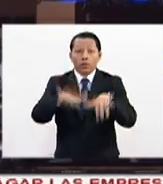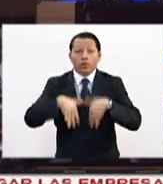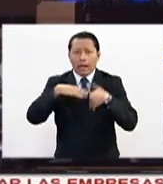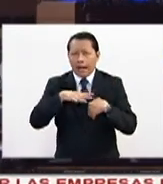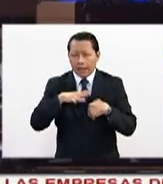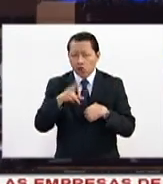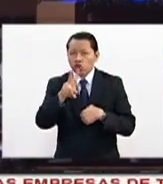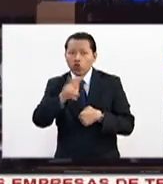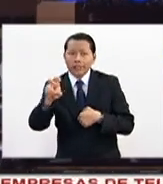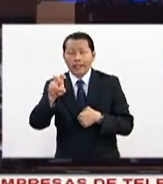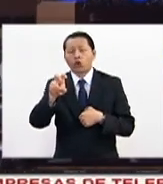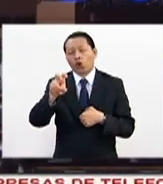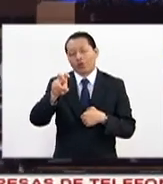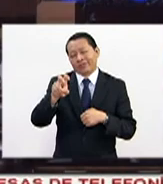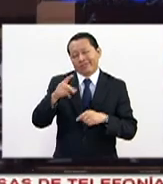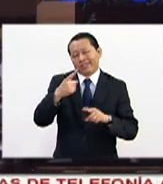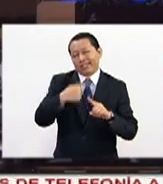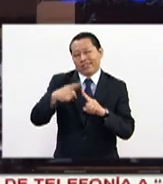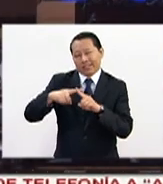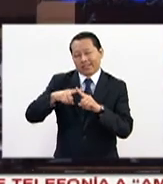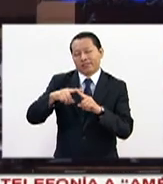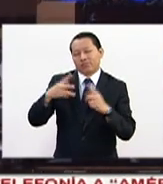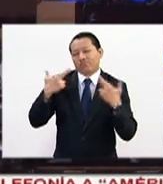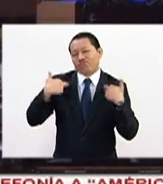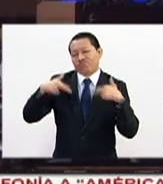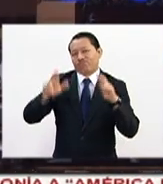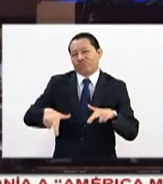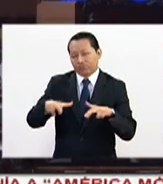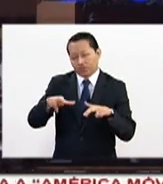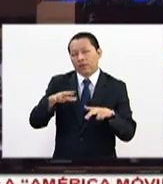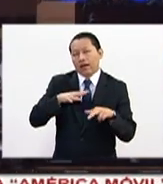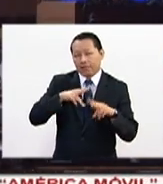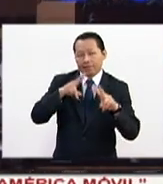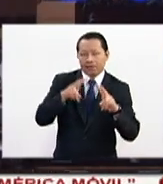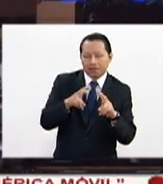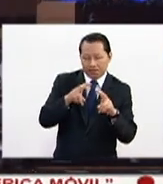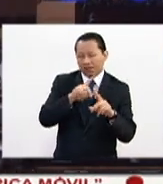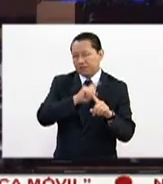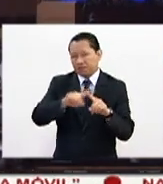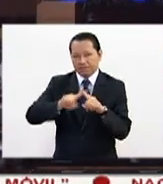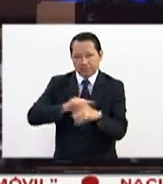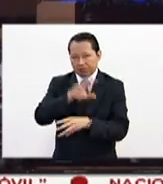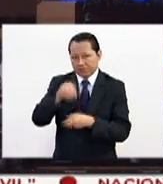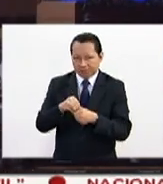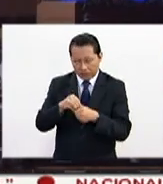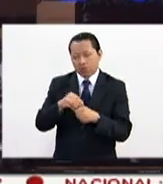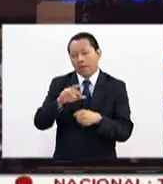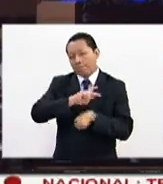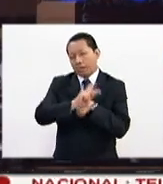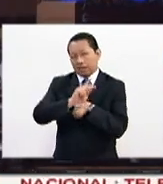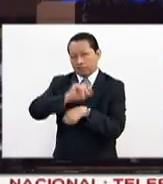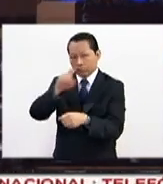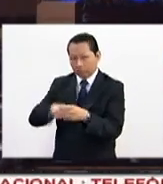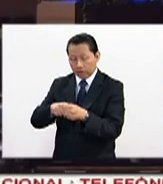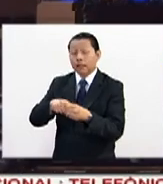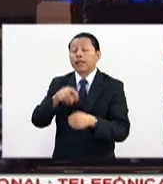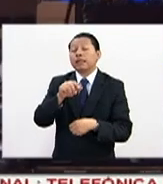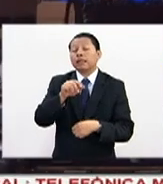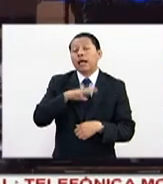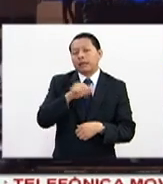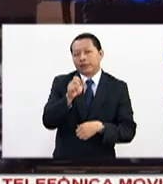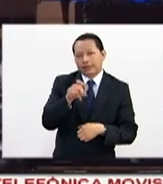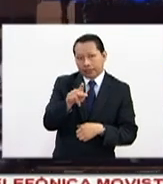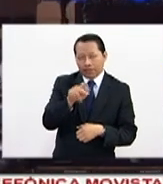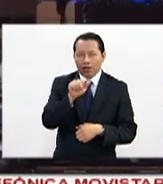participan los 200 ministros de gobierno en materia de educación y cultura de los países miembros. Ahí, el secretario de Educación Pública,